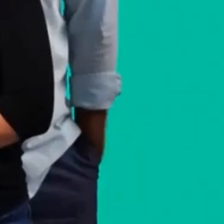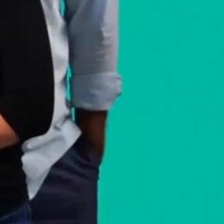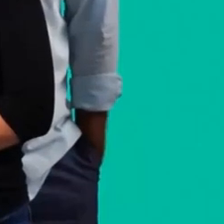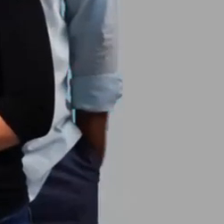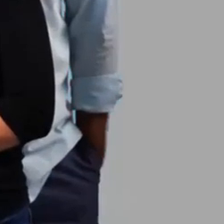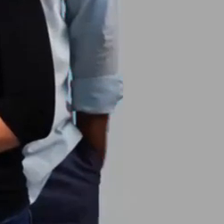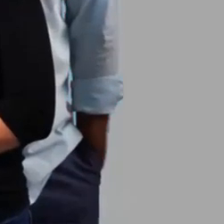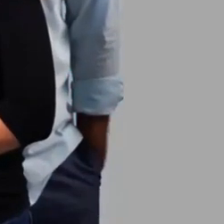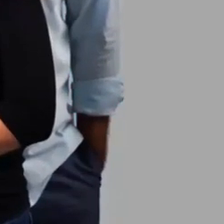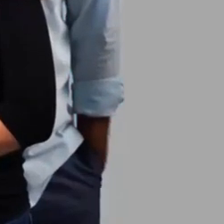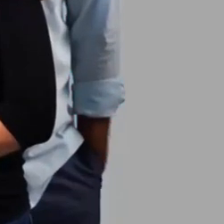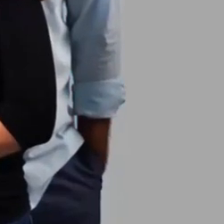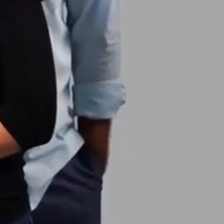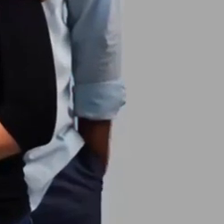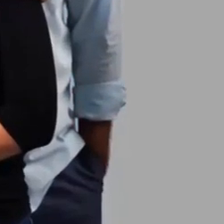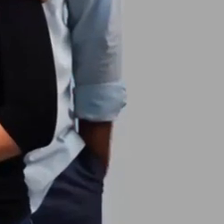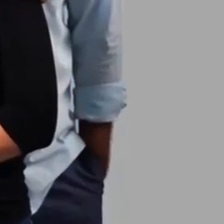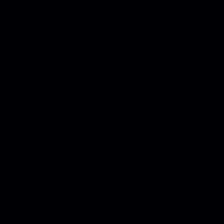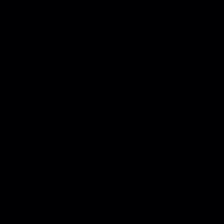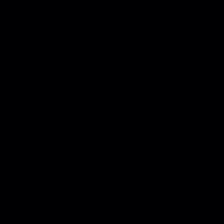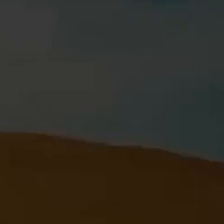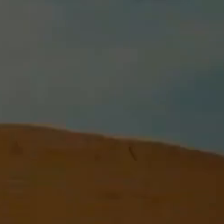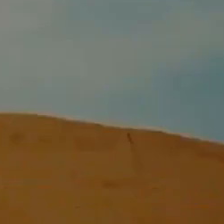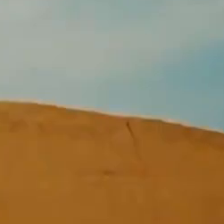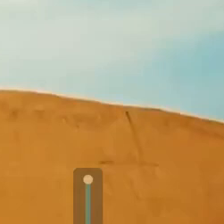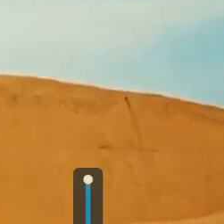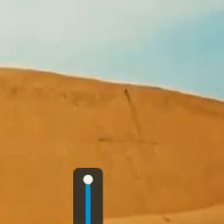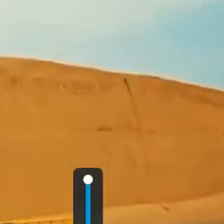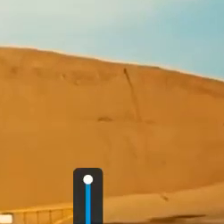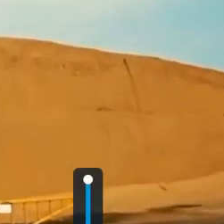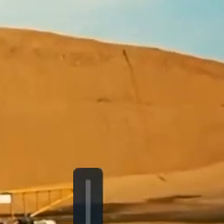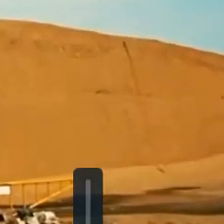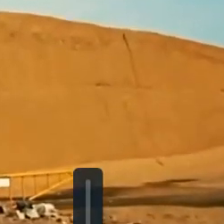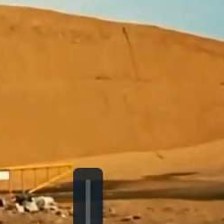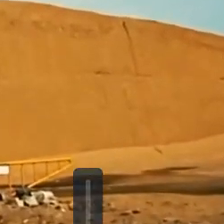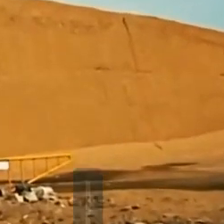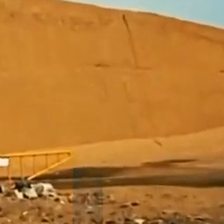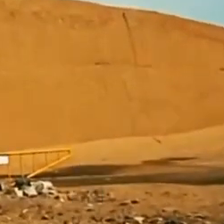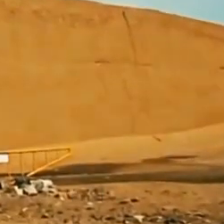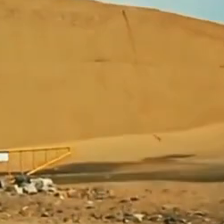Este miércoles a las 5 de la tarde.